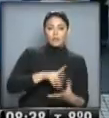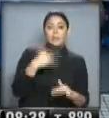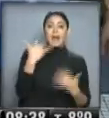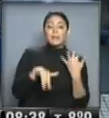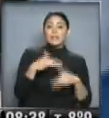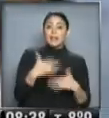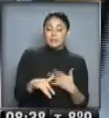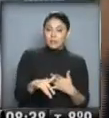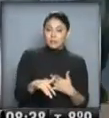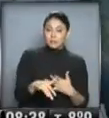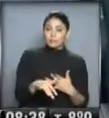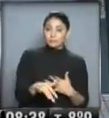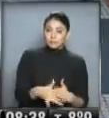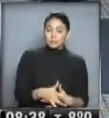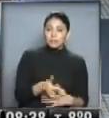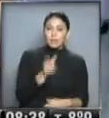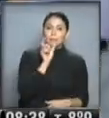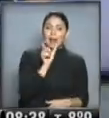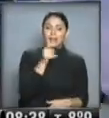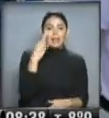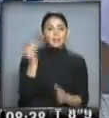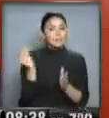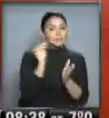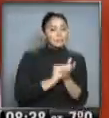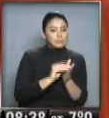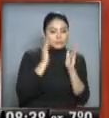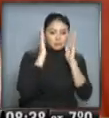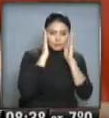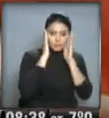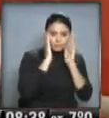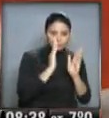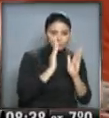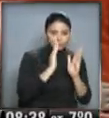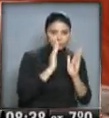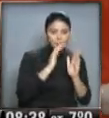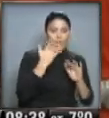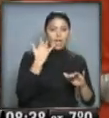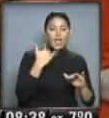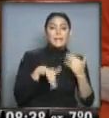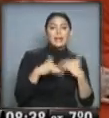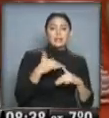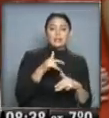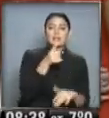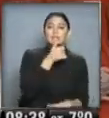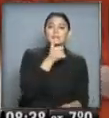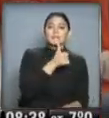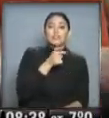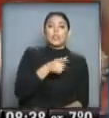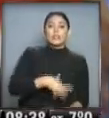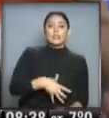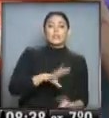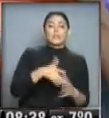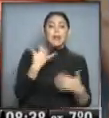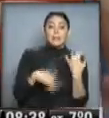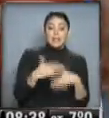y esa es la palabra que hay que agregar y señalar con con fuerza que es un anticonceptivo de emergencia lo que